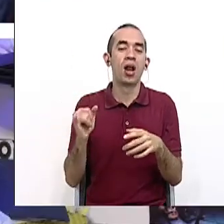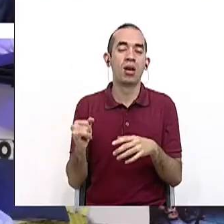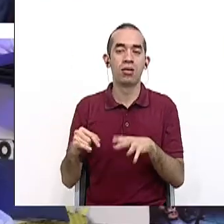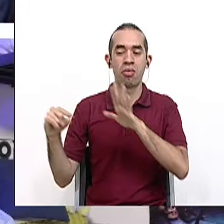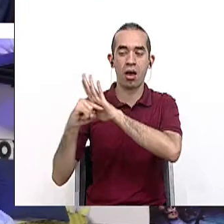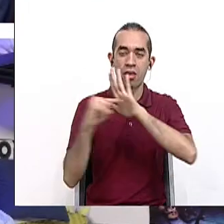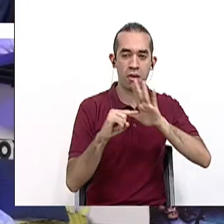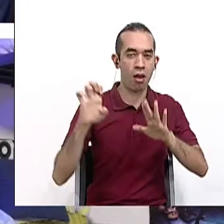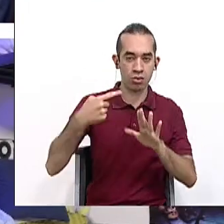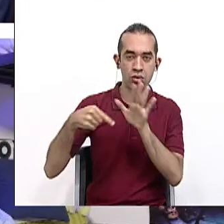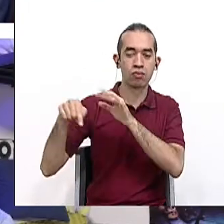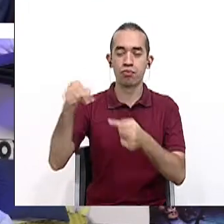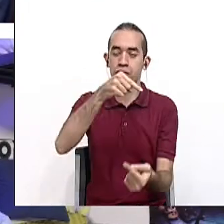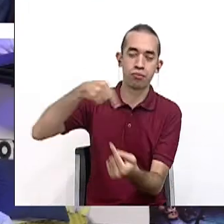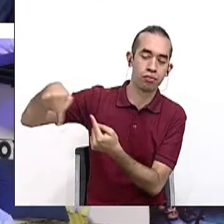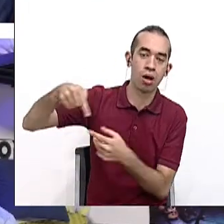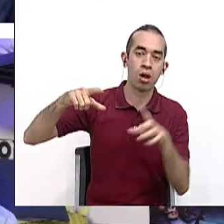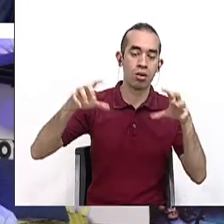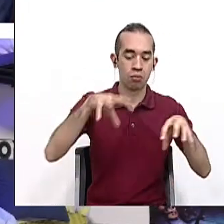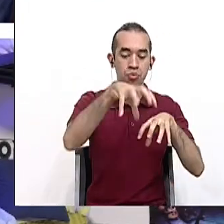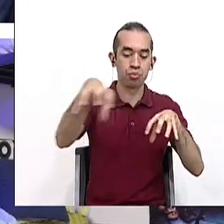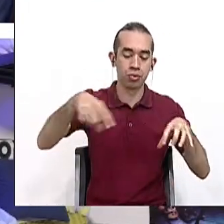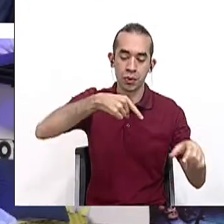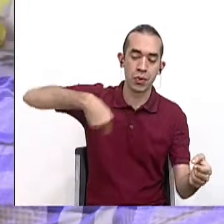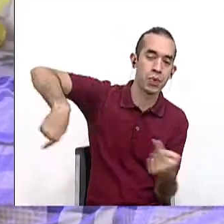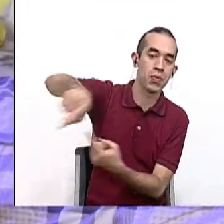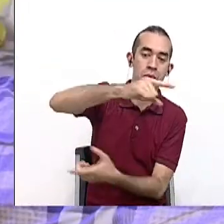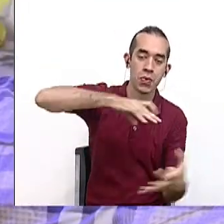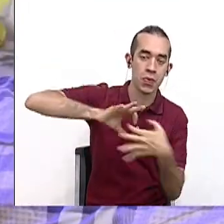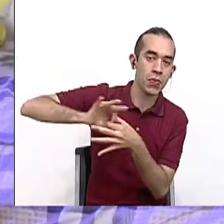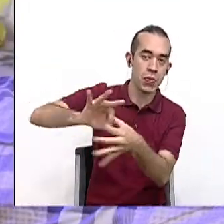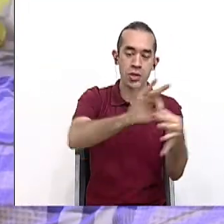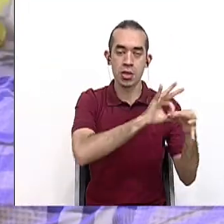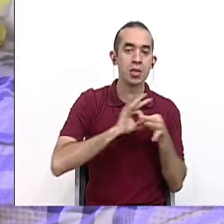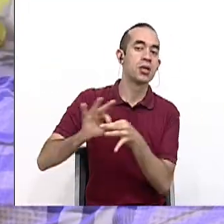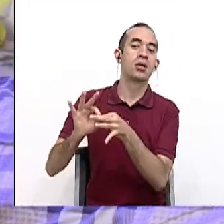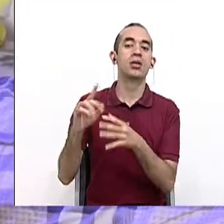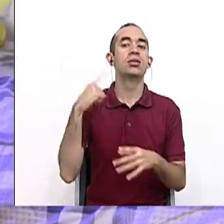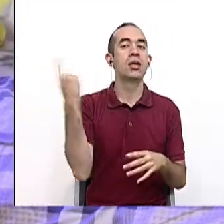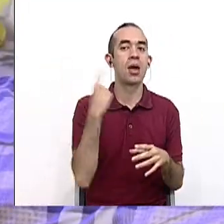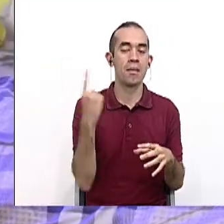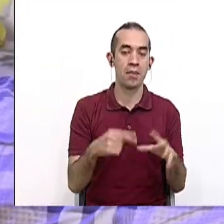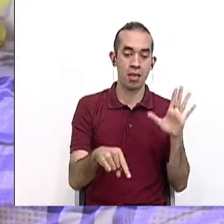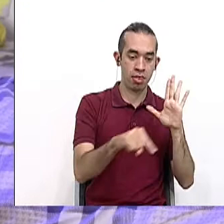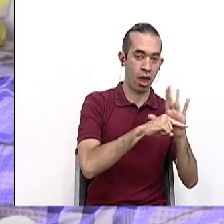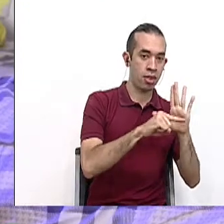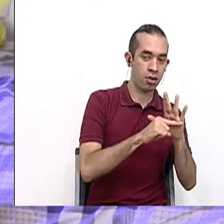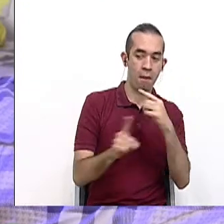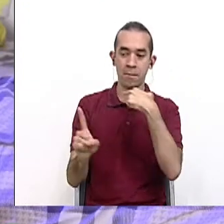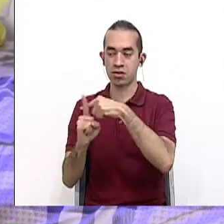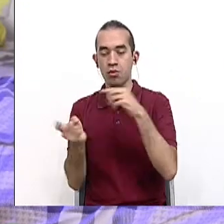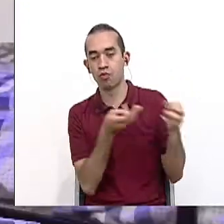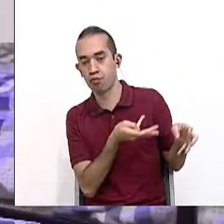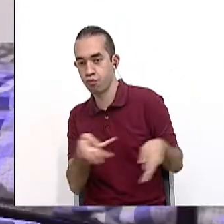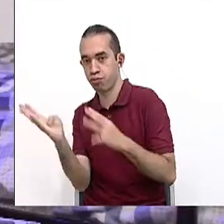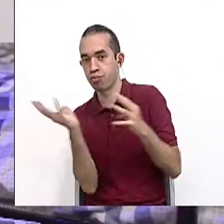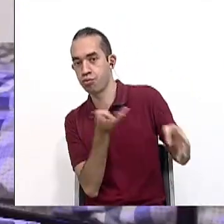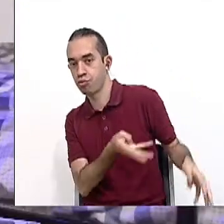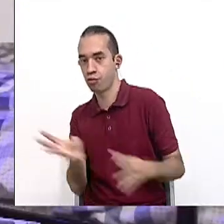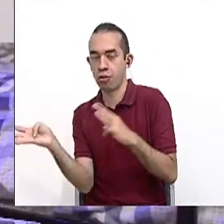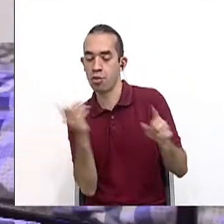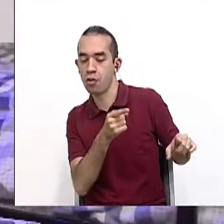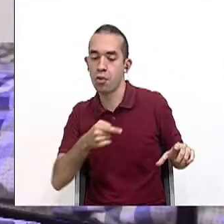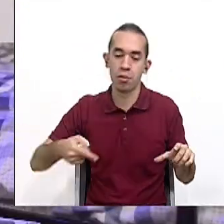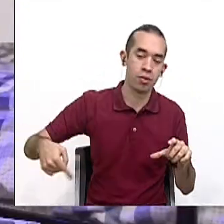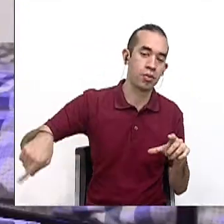o electrones a través de un circuito eléctrico cerrado, que se mueve siempre del polo negativo al polo positivo de la fuente